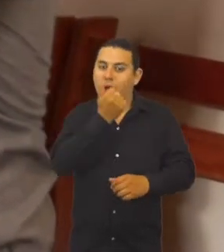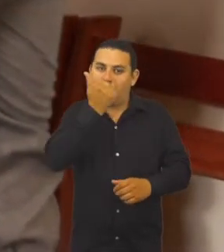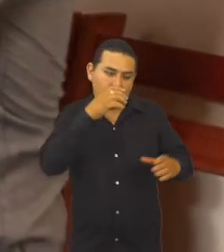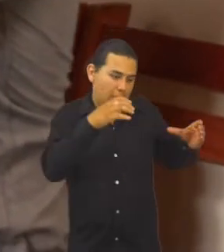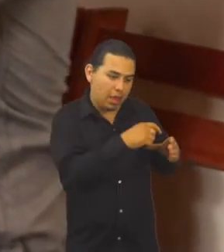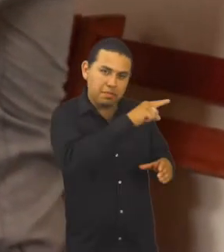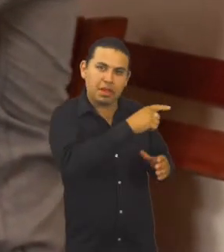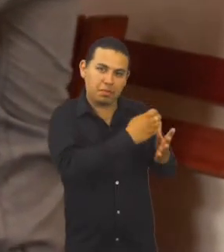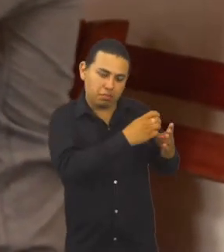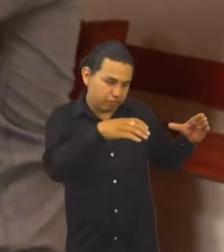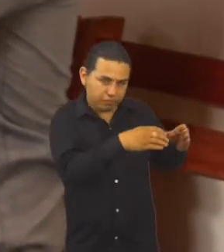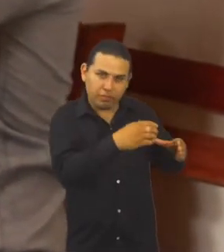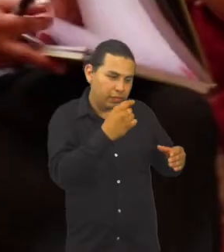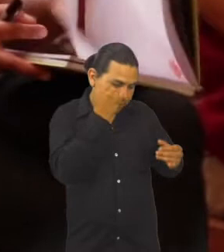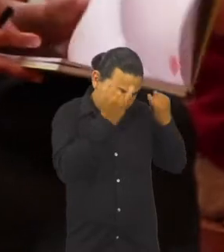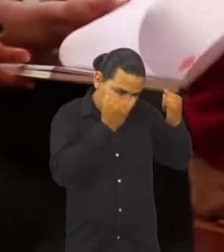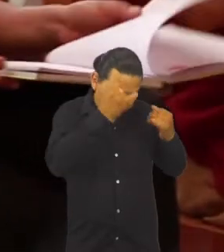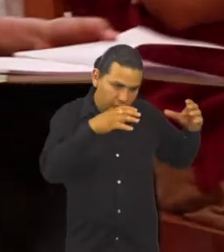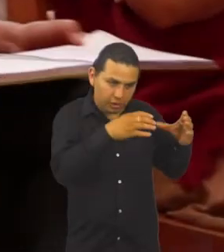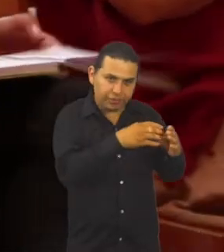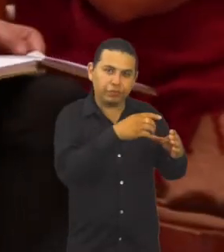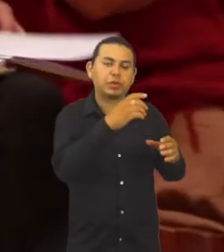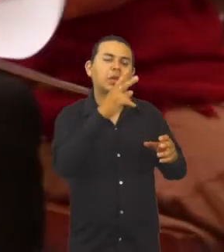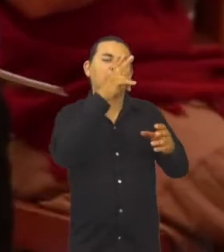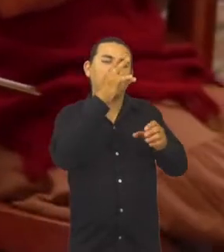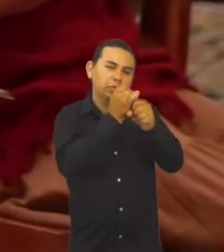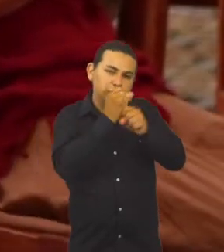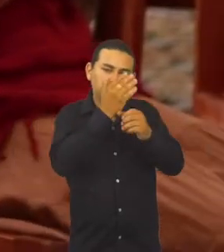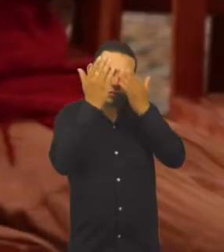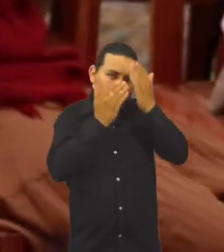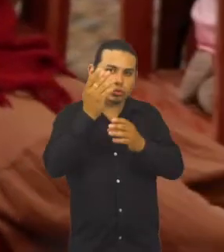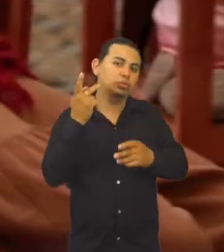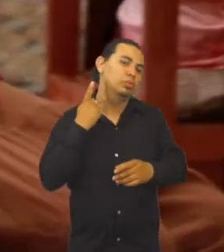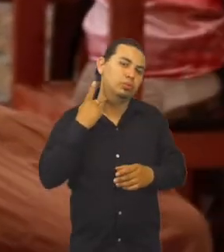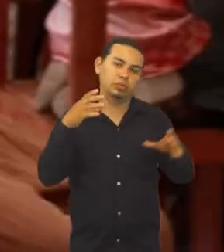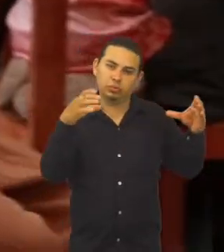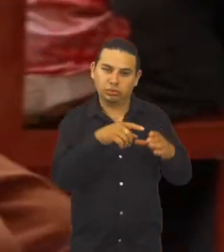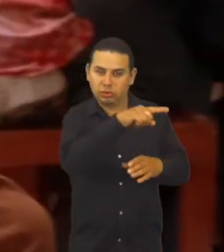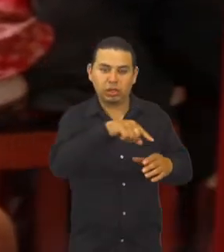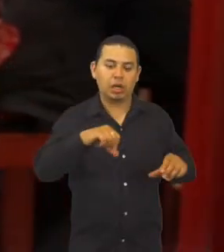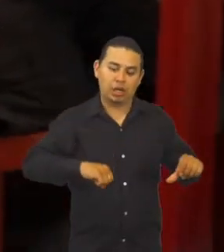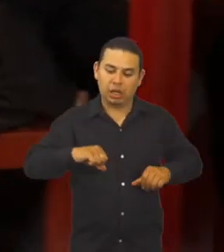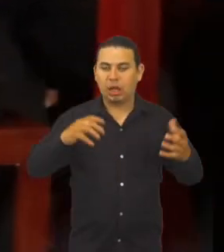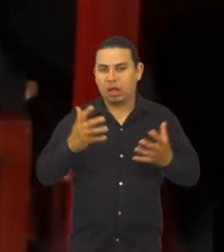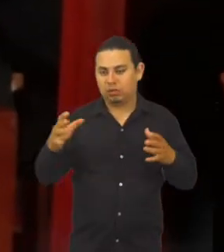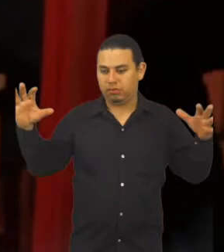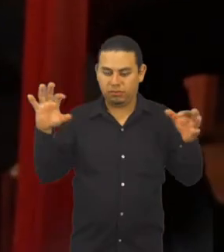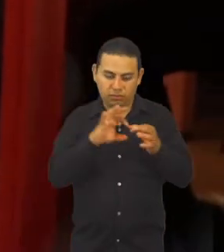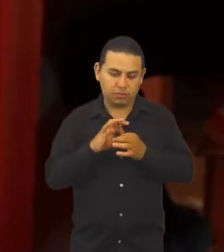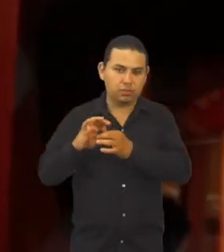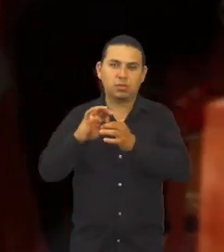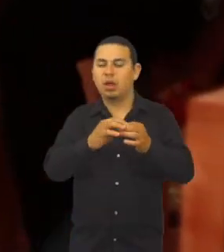por estudiantes de la maestría y del área de estudios políticos, ¿no? Este es uno de los eventos